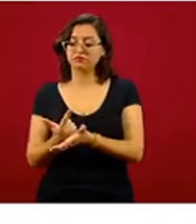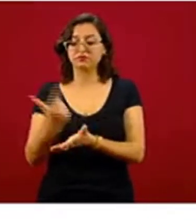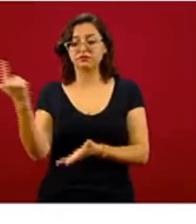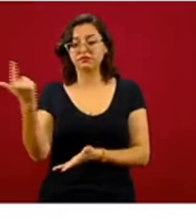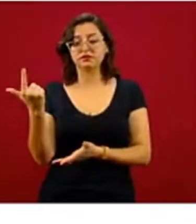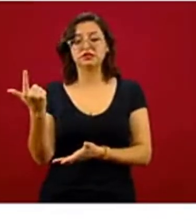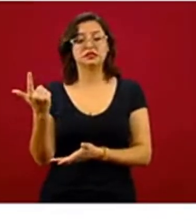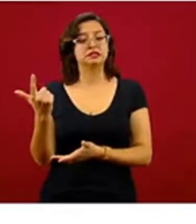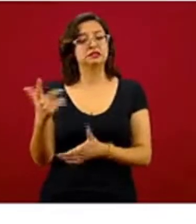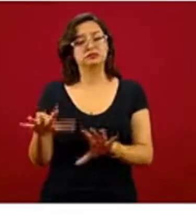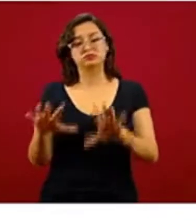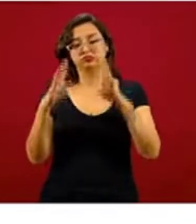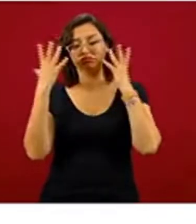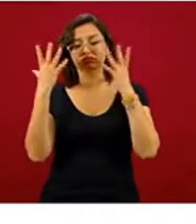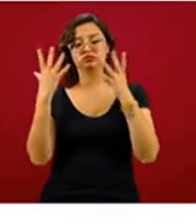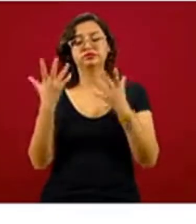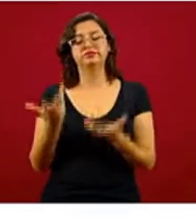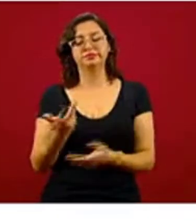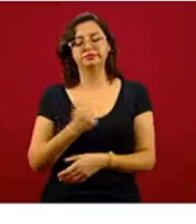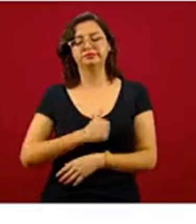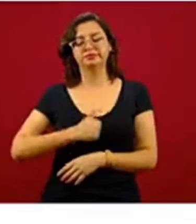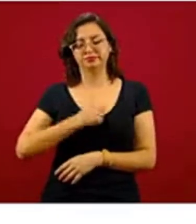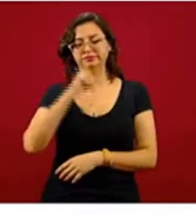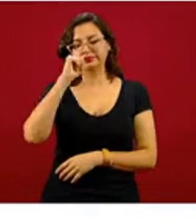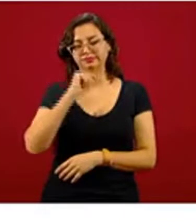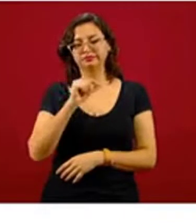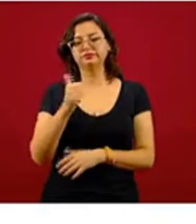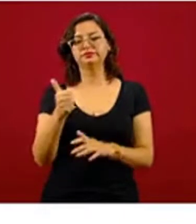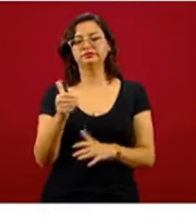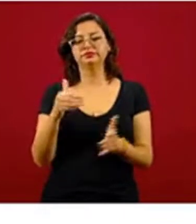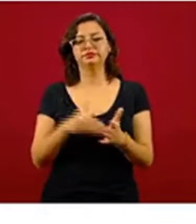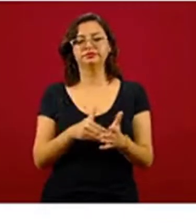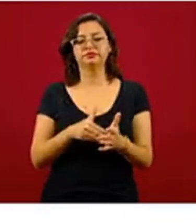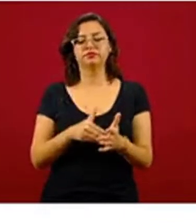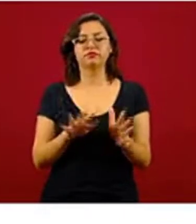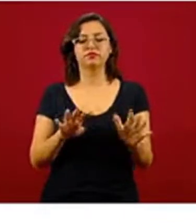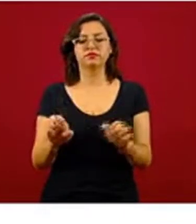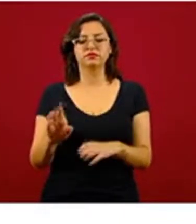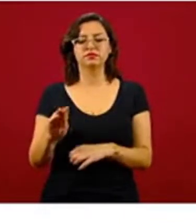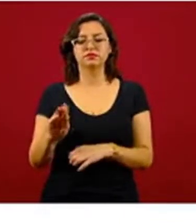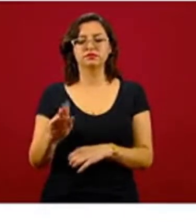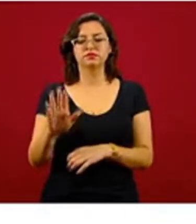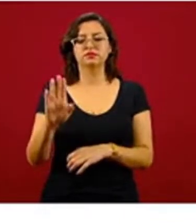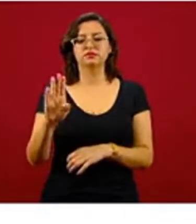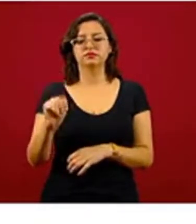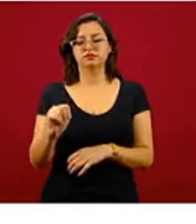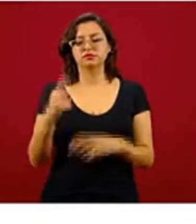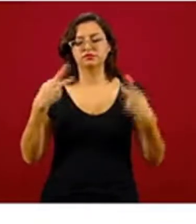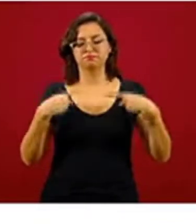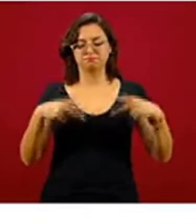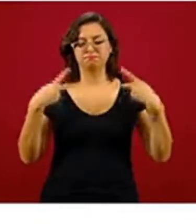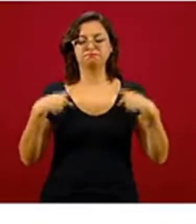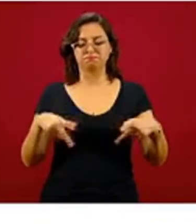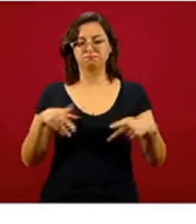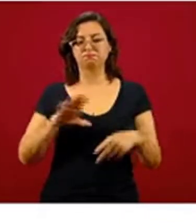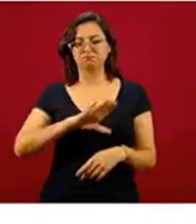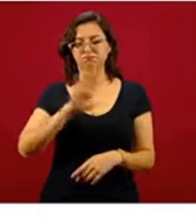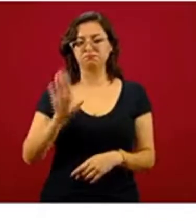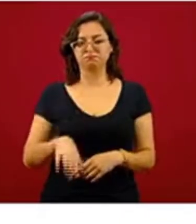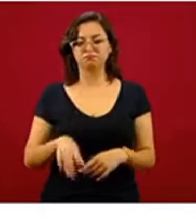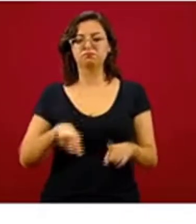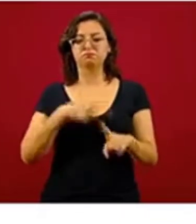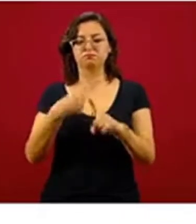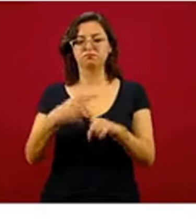de la enfermedad, lamentablemente 6.989 personas han perdido la vida a causa de